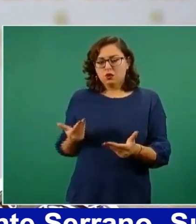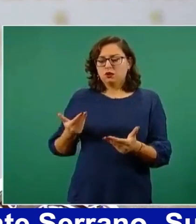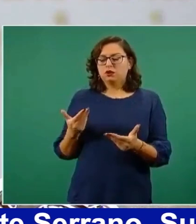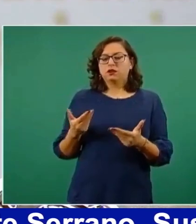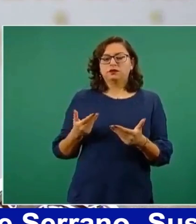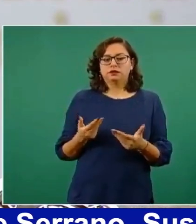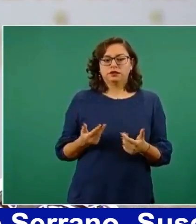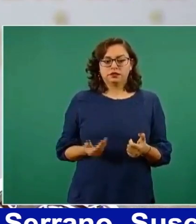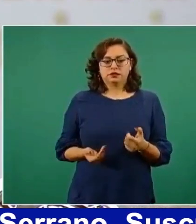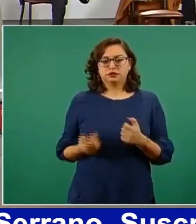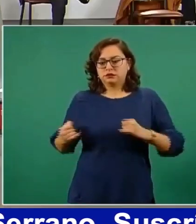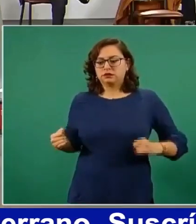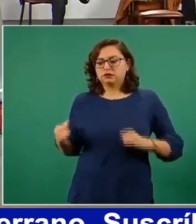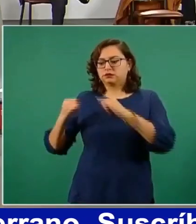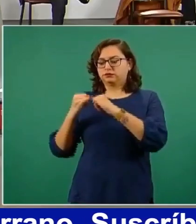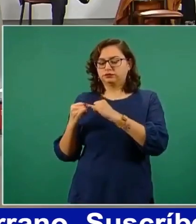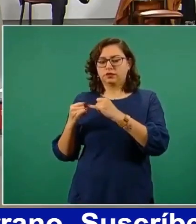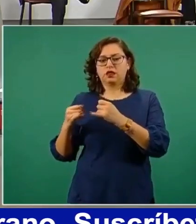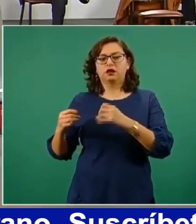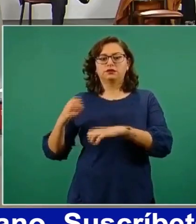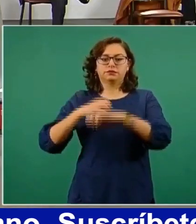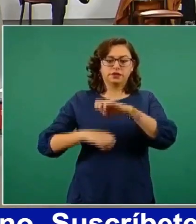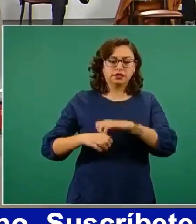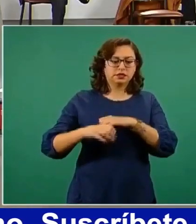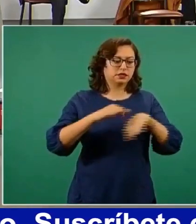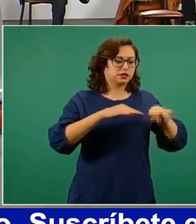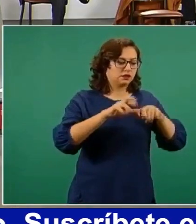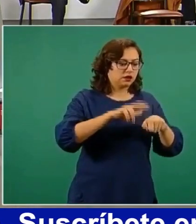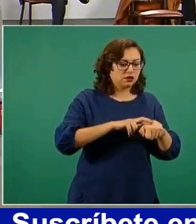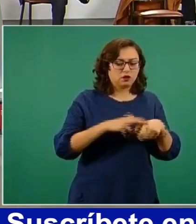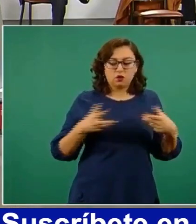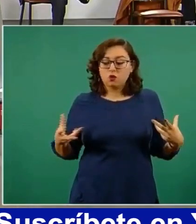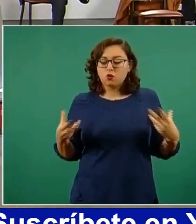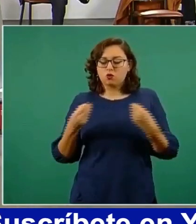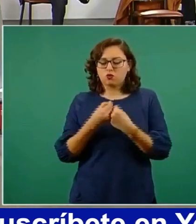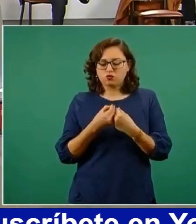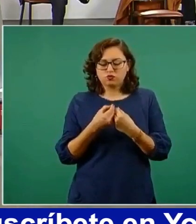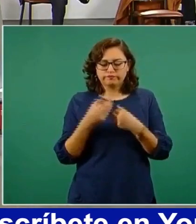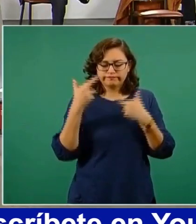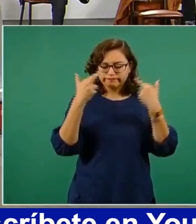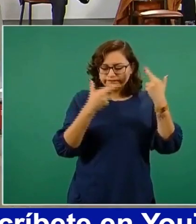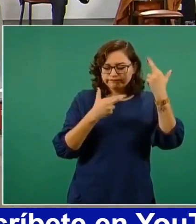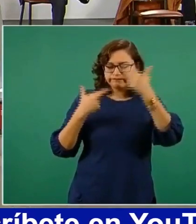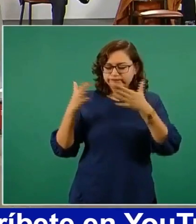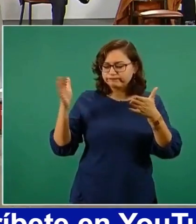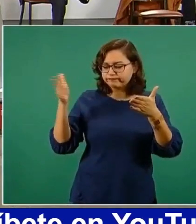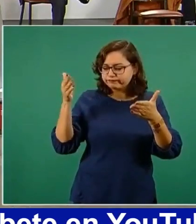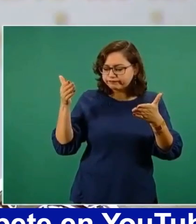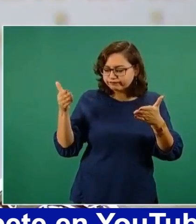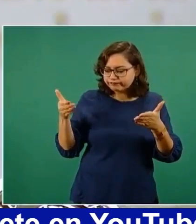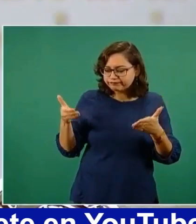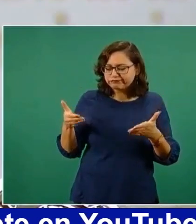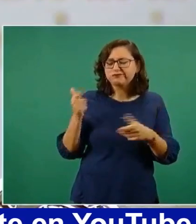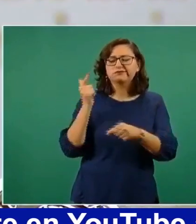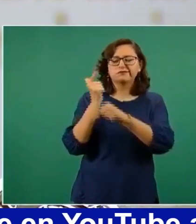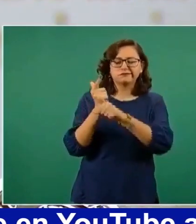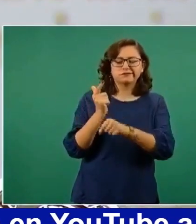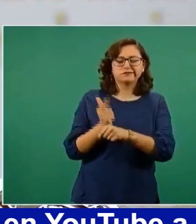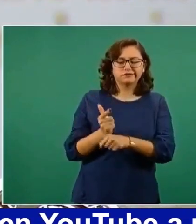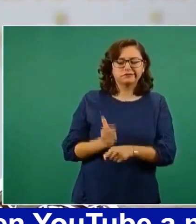las necesidades que debían modificarse en las diferentes leyes. Este diagnóstico se generó